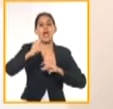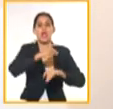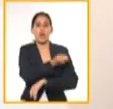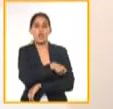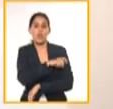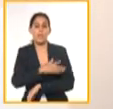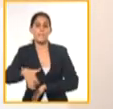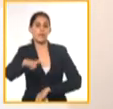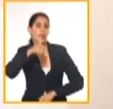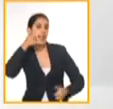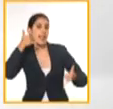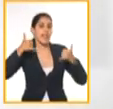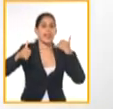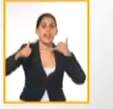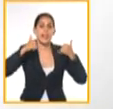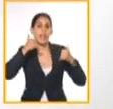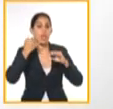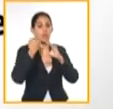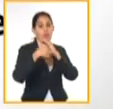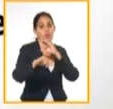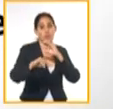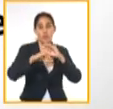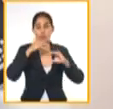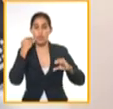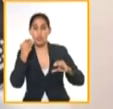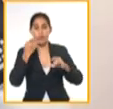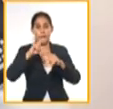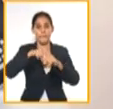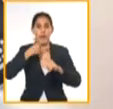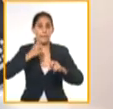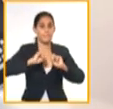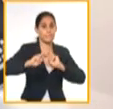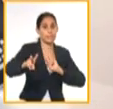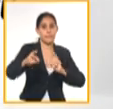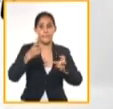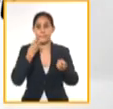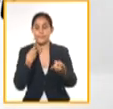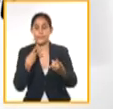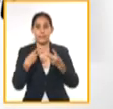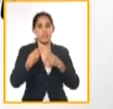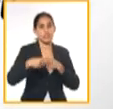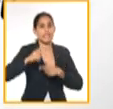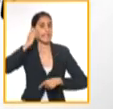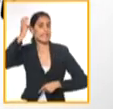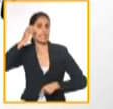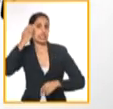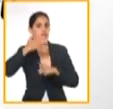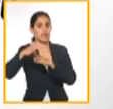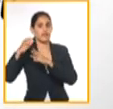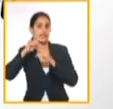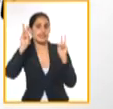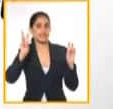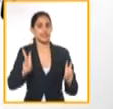llamadas telefónicas, correos electrónicos, mensajería instantánea y opiniones en la web.